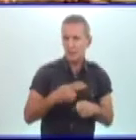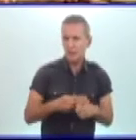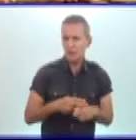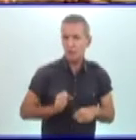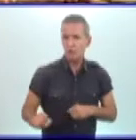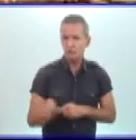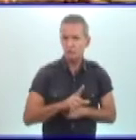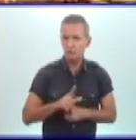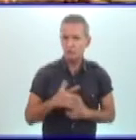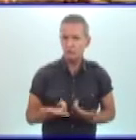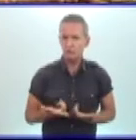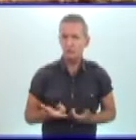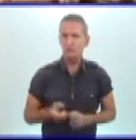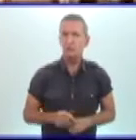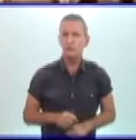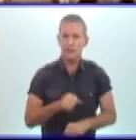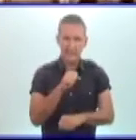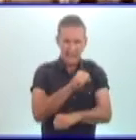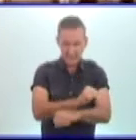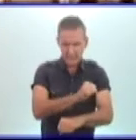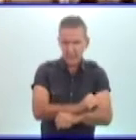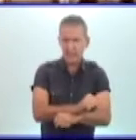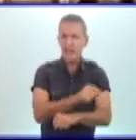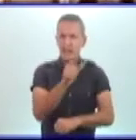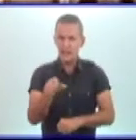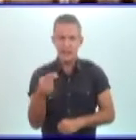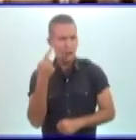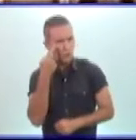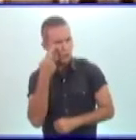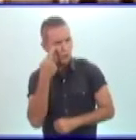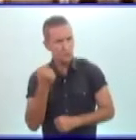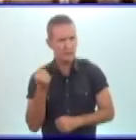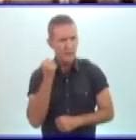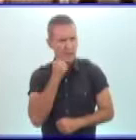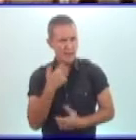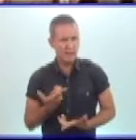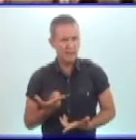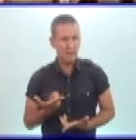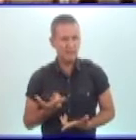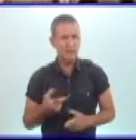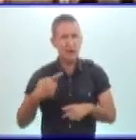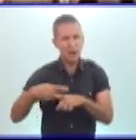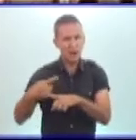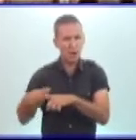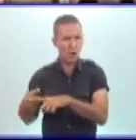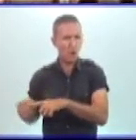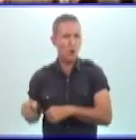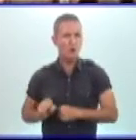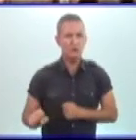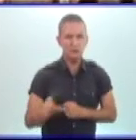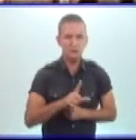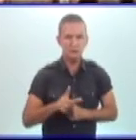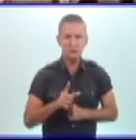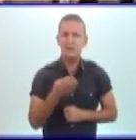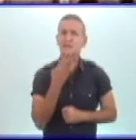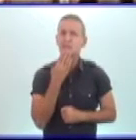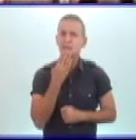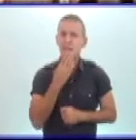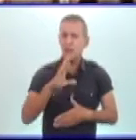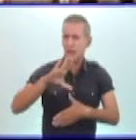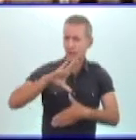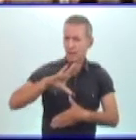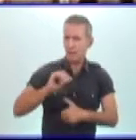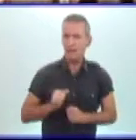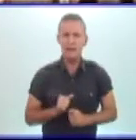sociedades esclavistas. Conocimos, además de las interesantes sociedades americanas, mayas, aztecas e